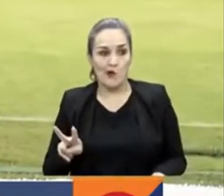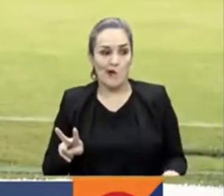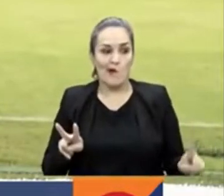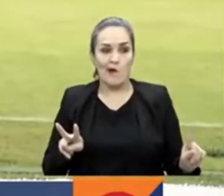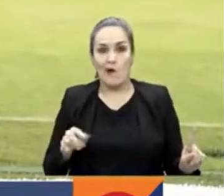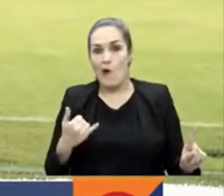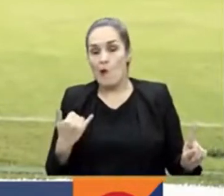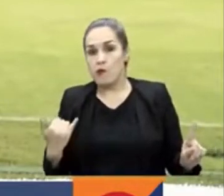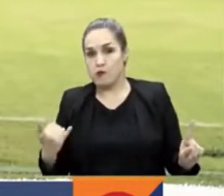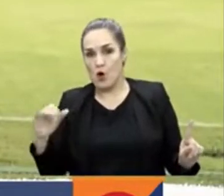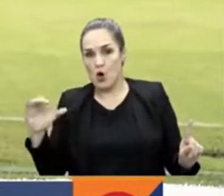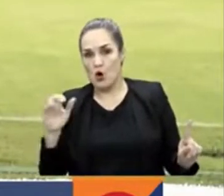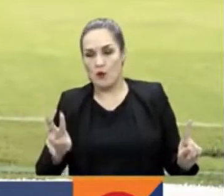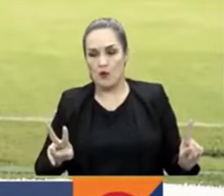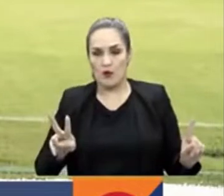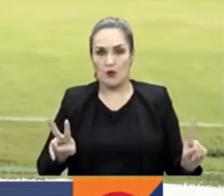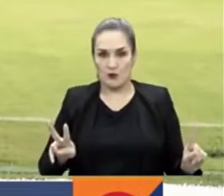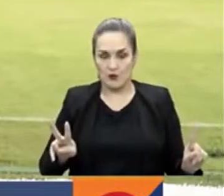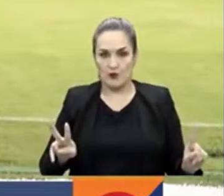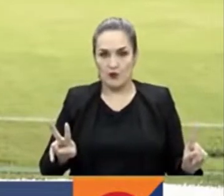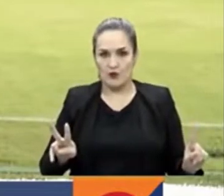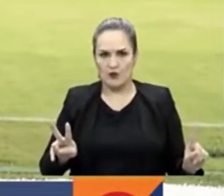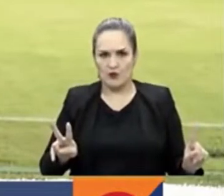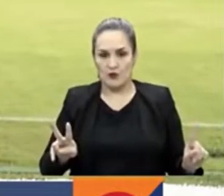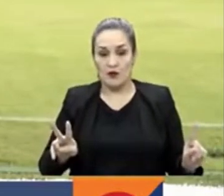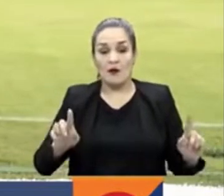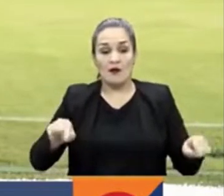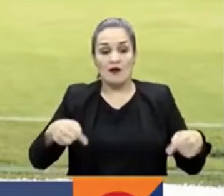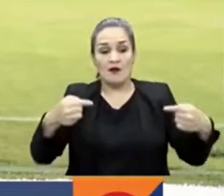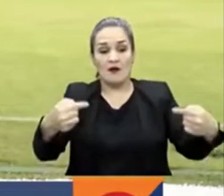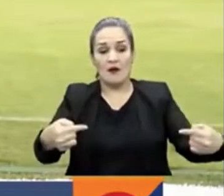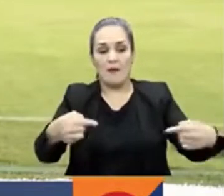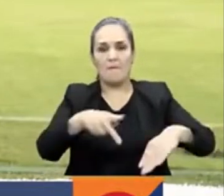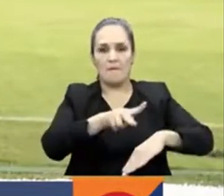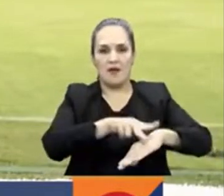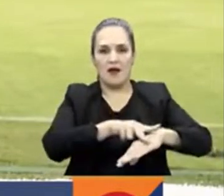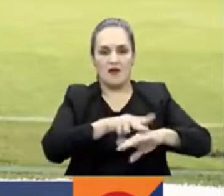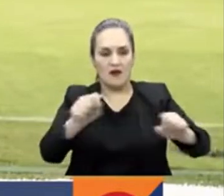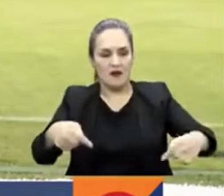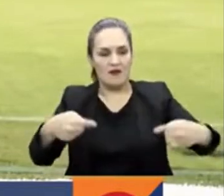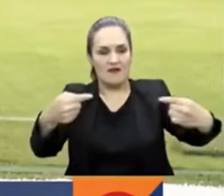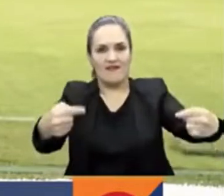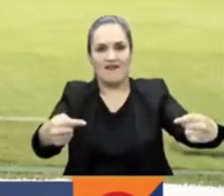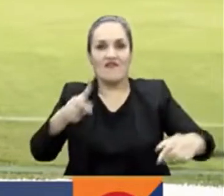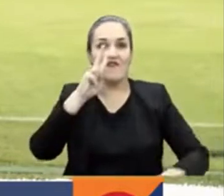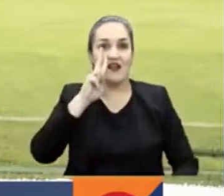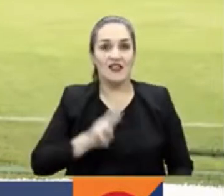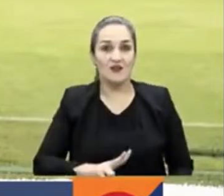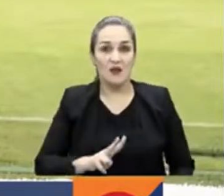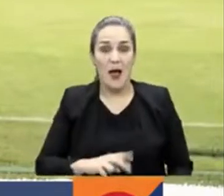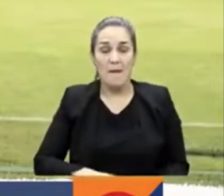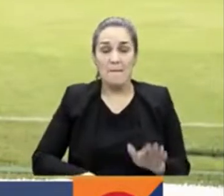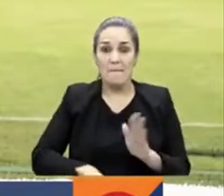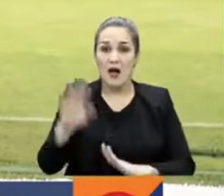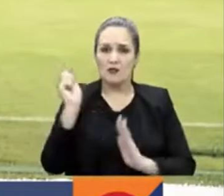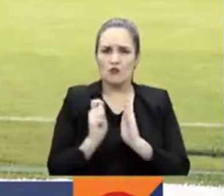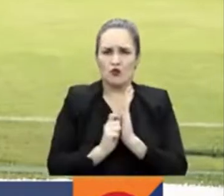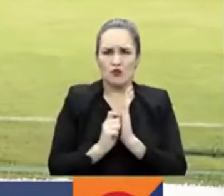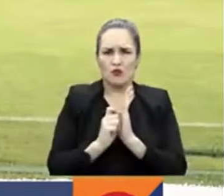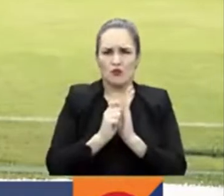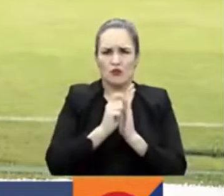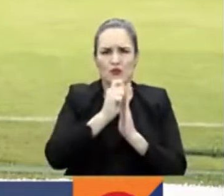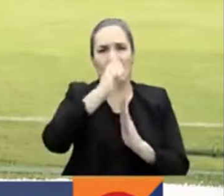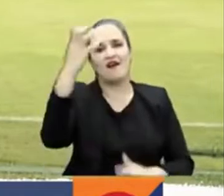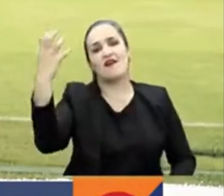Izquierdo y Gisela Robledo. Posteriormente enfrentará a Paraguay y terminará con Venezuela. El equipo que más puntos sume será